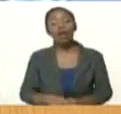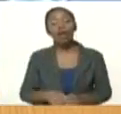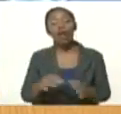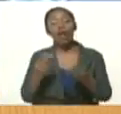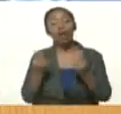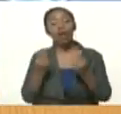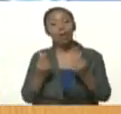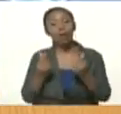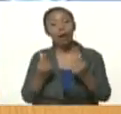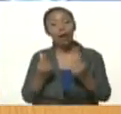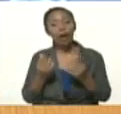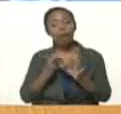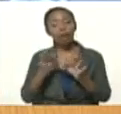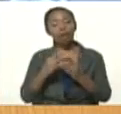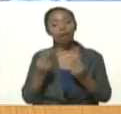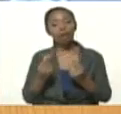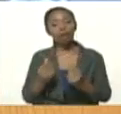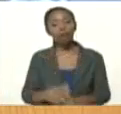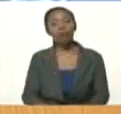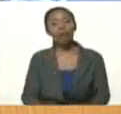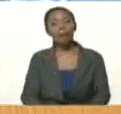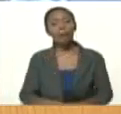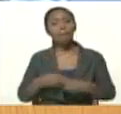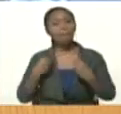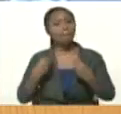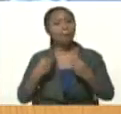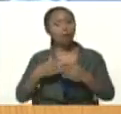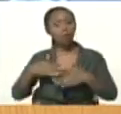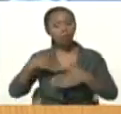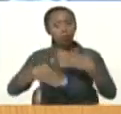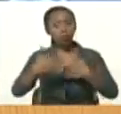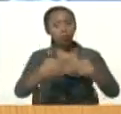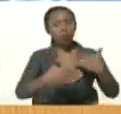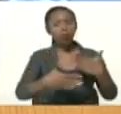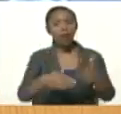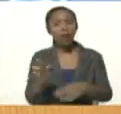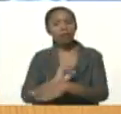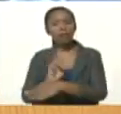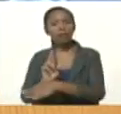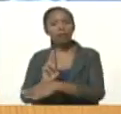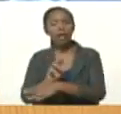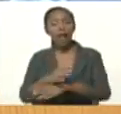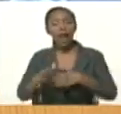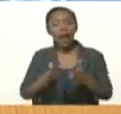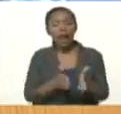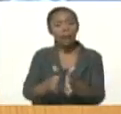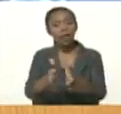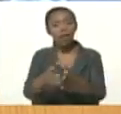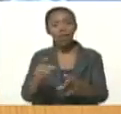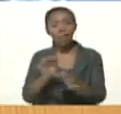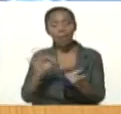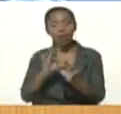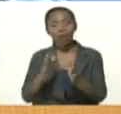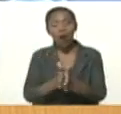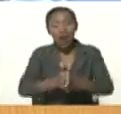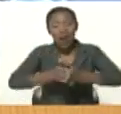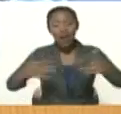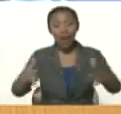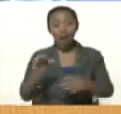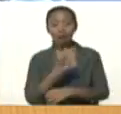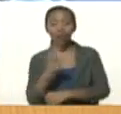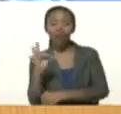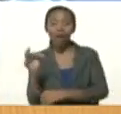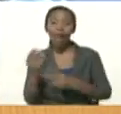económicas y financieras para acelerar el camino del petro como gran criptomoneda